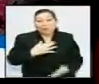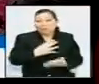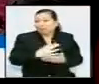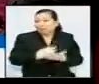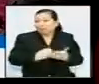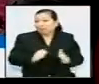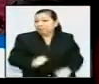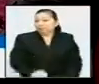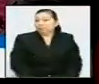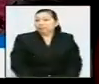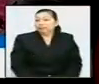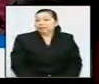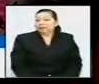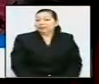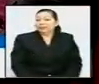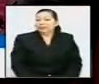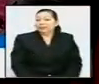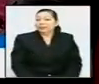eso fue el día